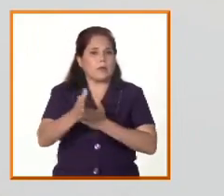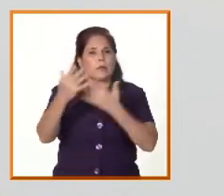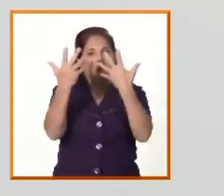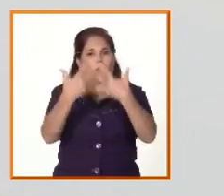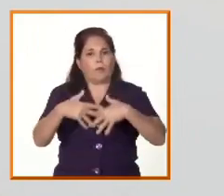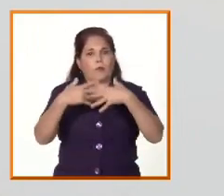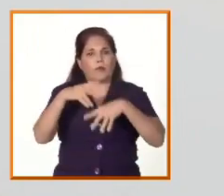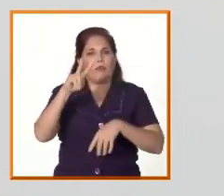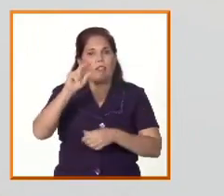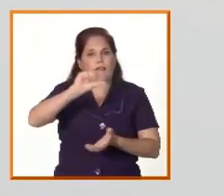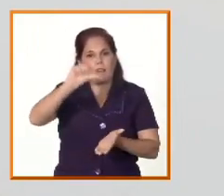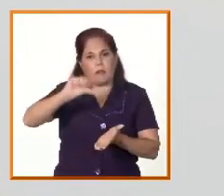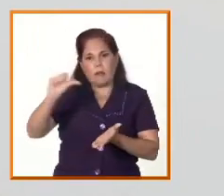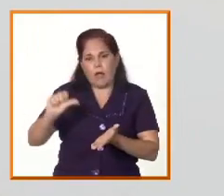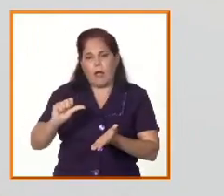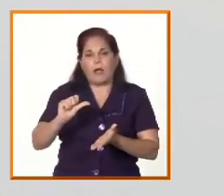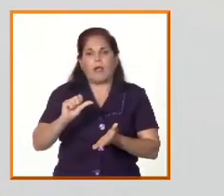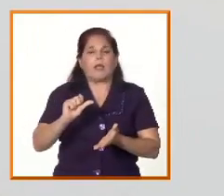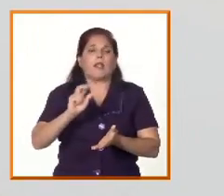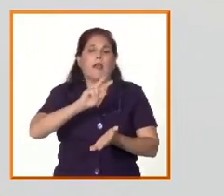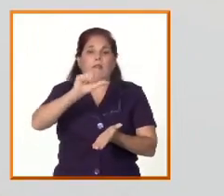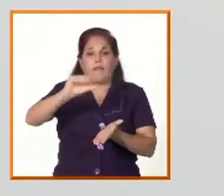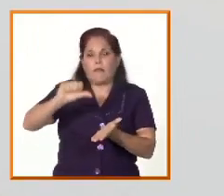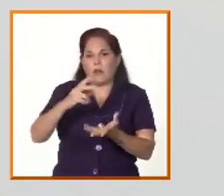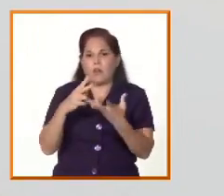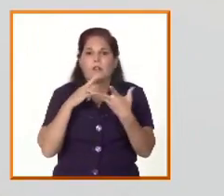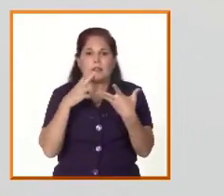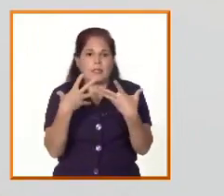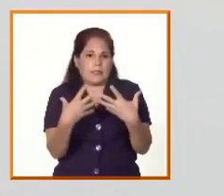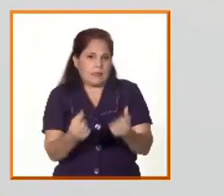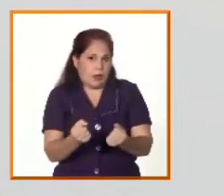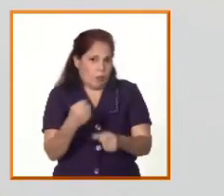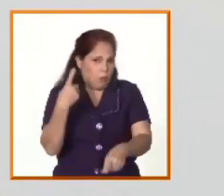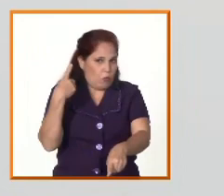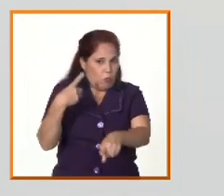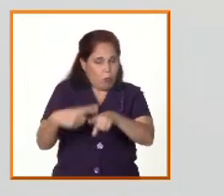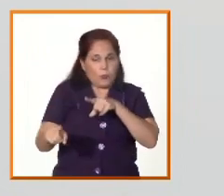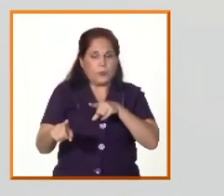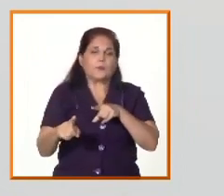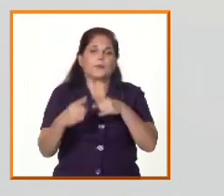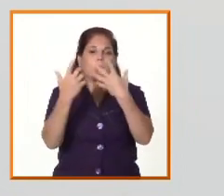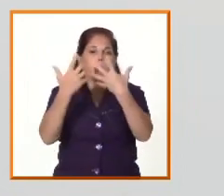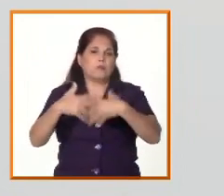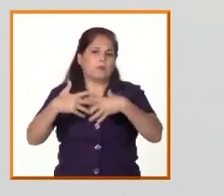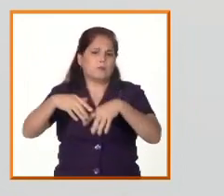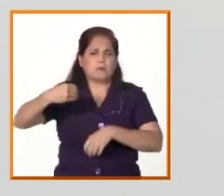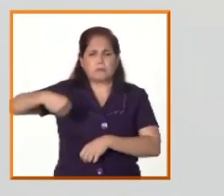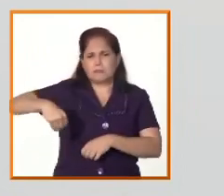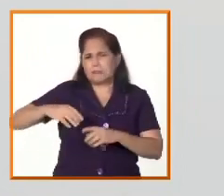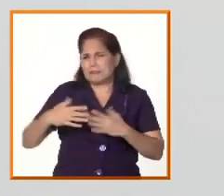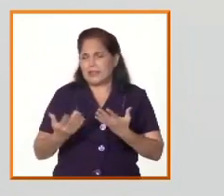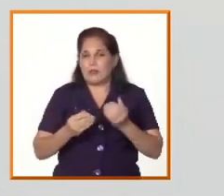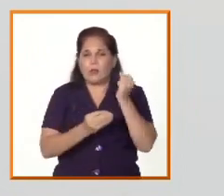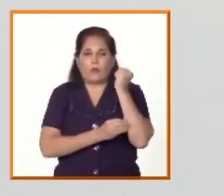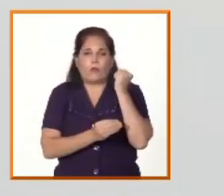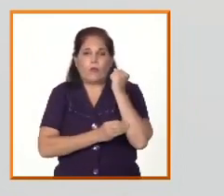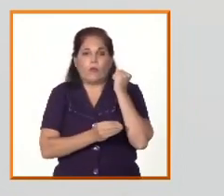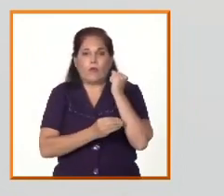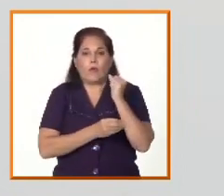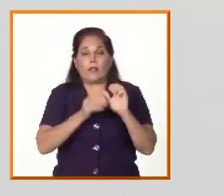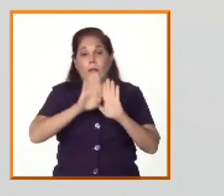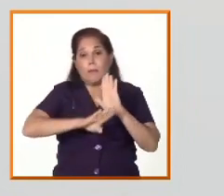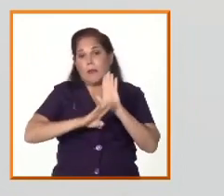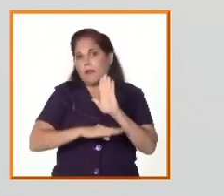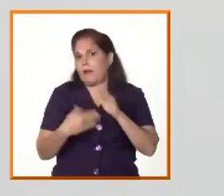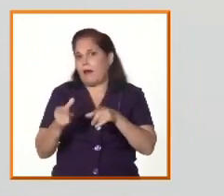de vinagre la producción de vino seco nosotros la industria igual hemos aprovechado la la potencialidades de las medidas de